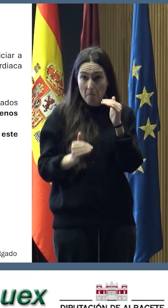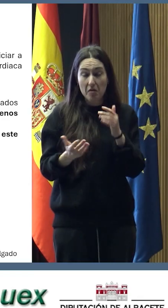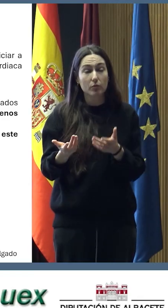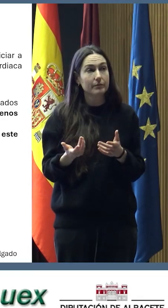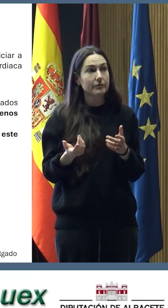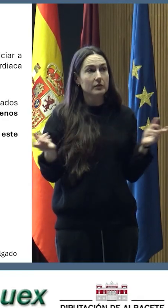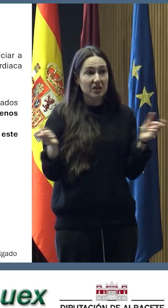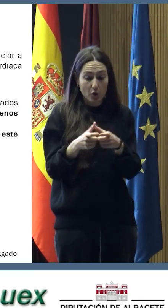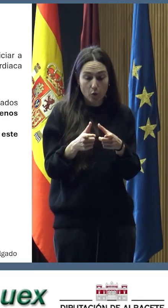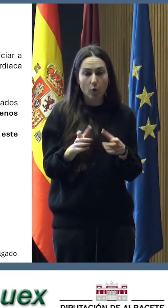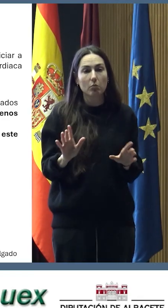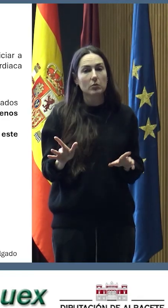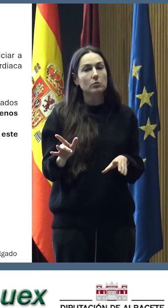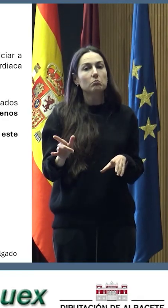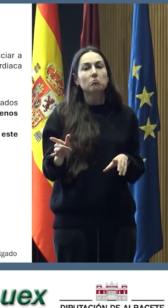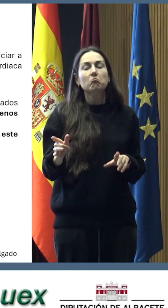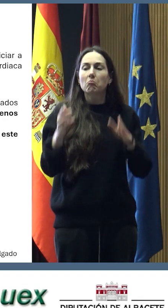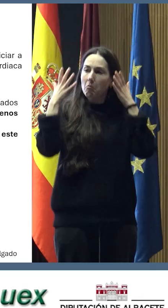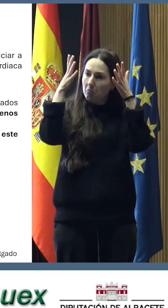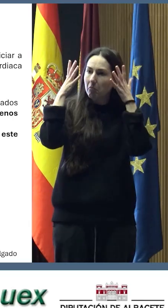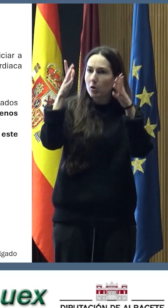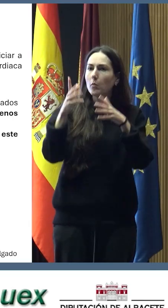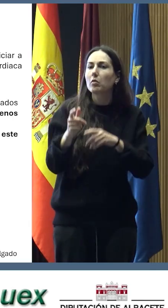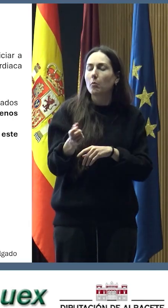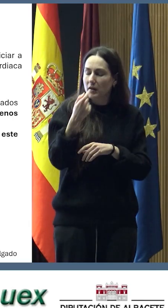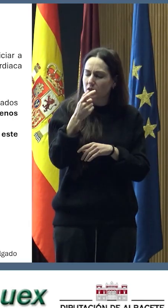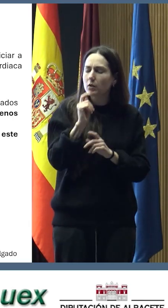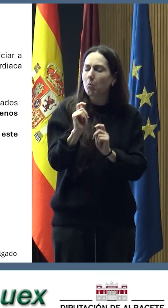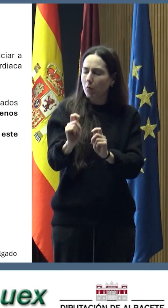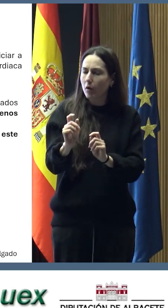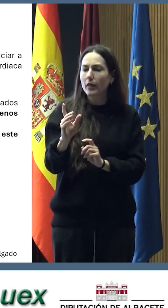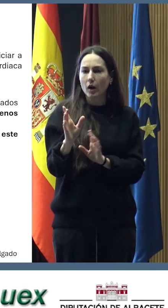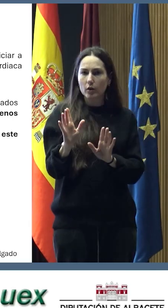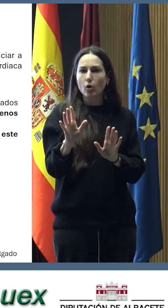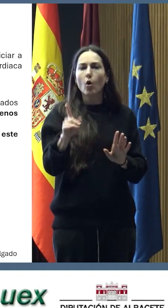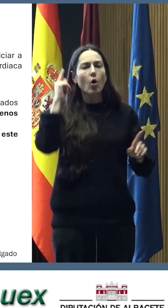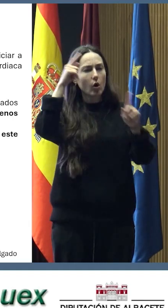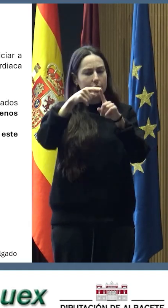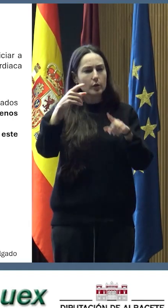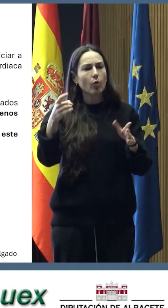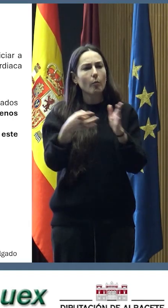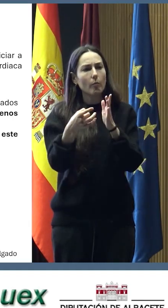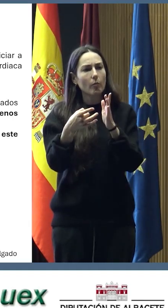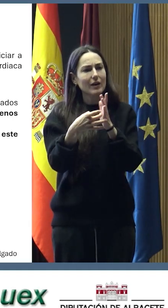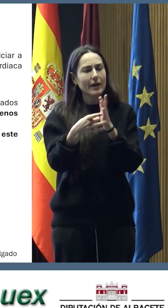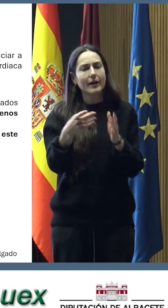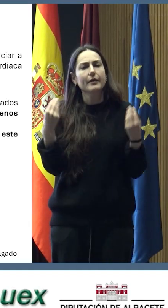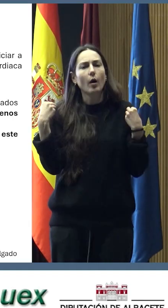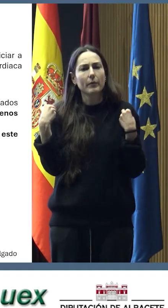decidió recomendar la administración de este medicamento para mejorar la calidad de vida,